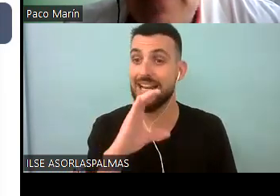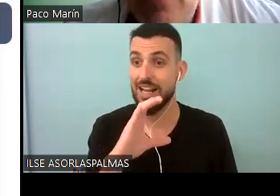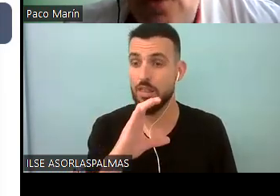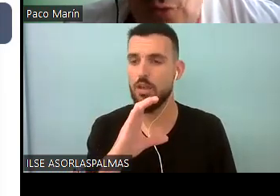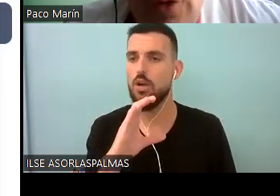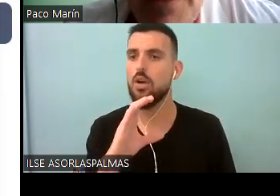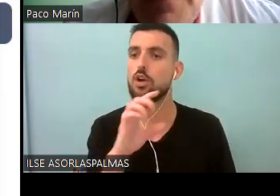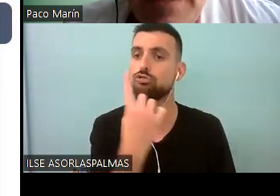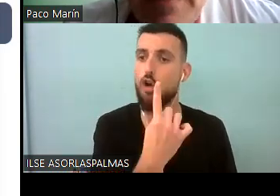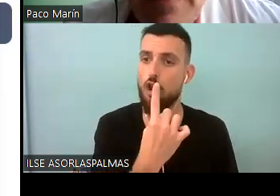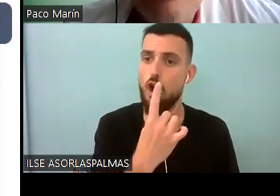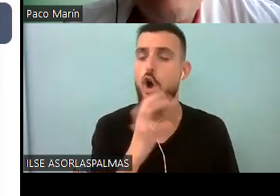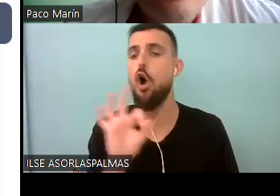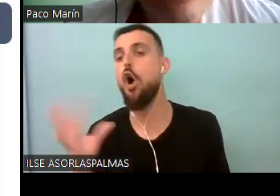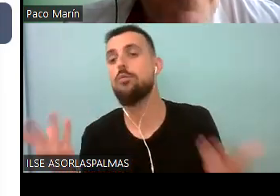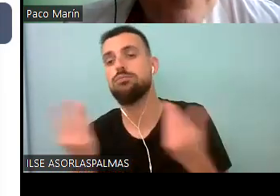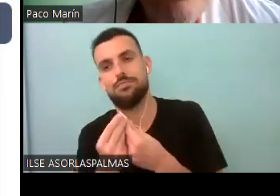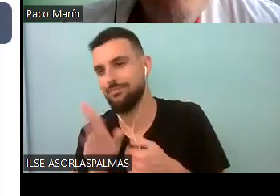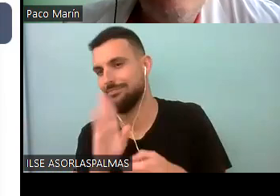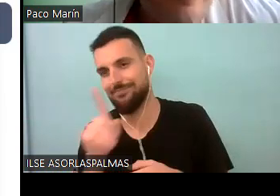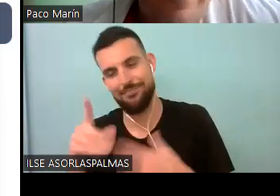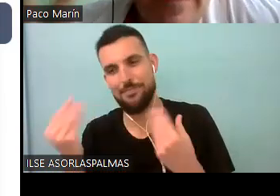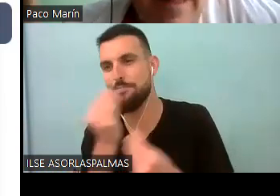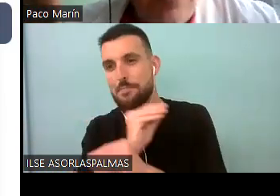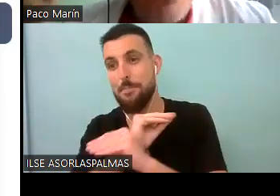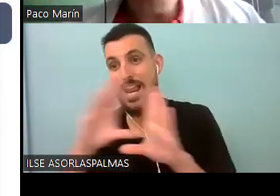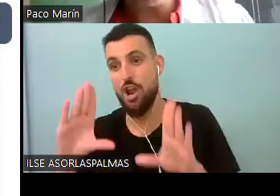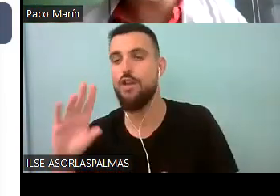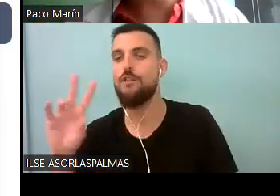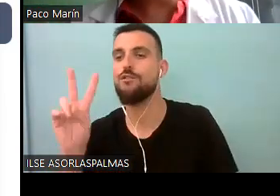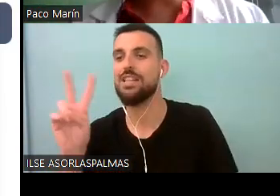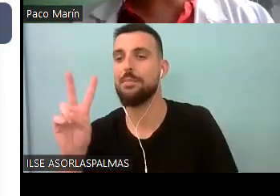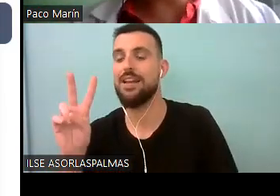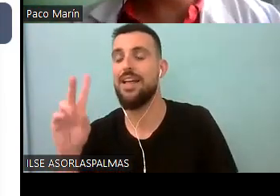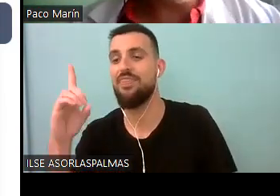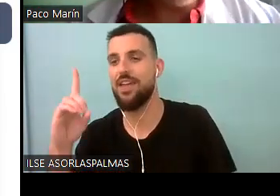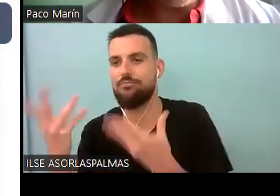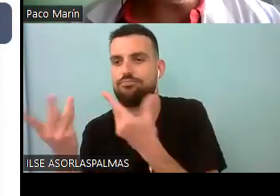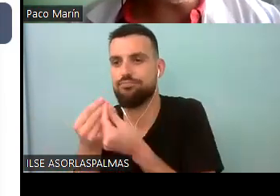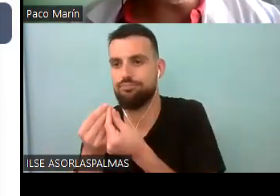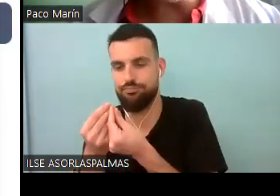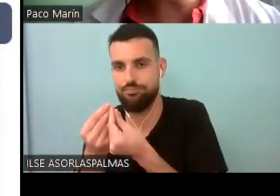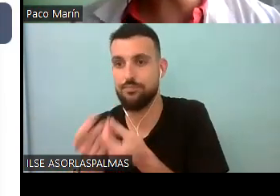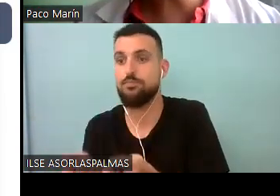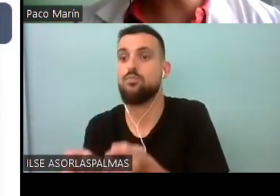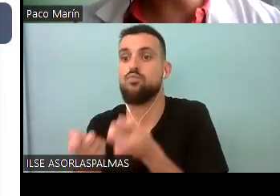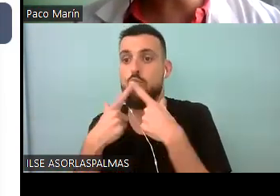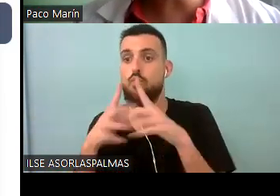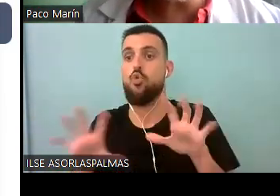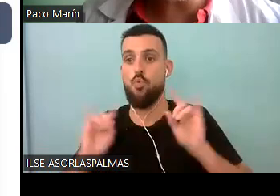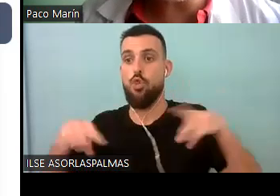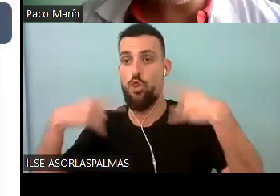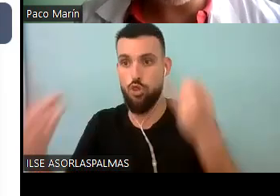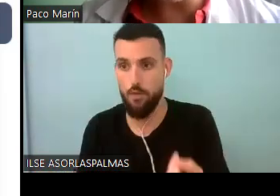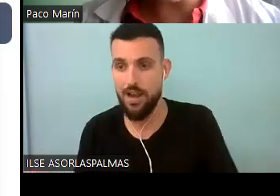mejor junto a vitamina D y además en la situación ideal en el aporte de calcio sería junto a otros minerales en